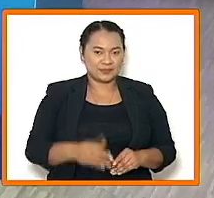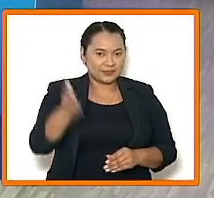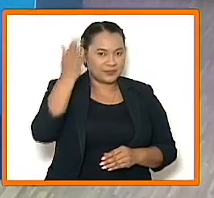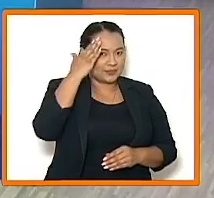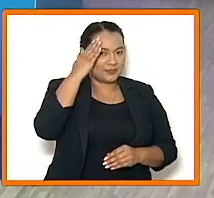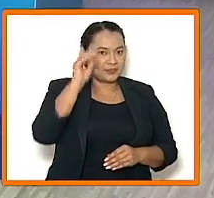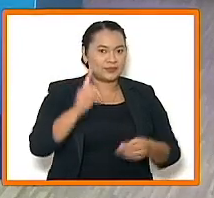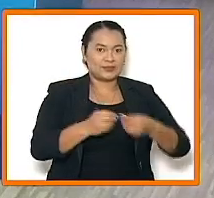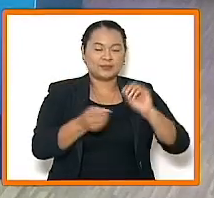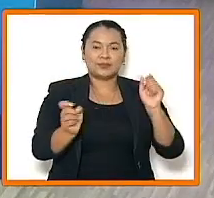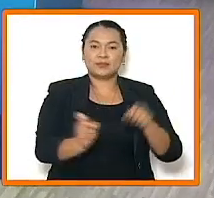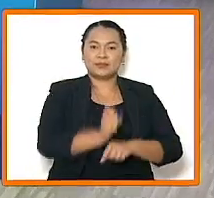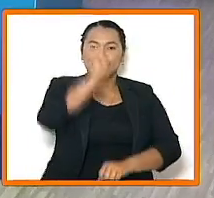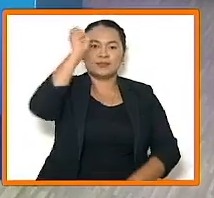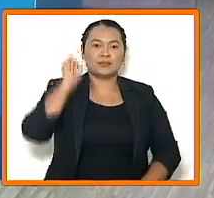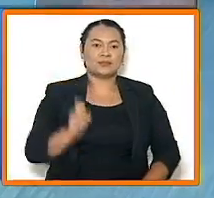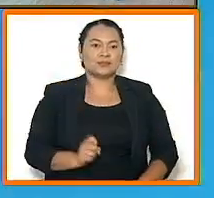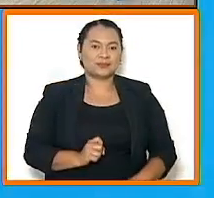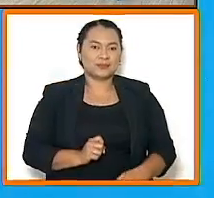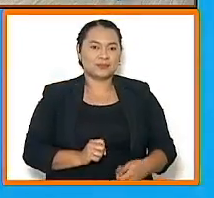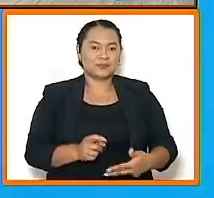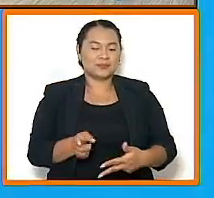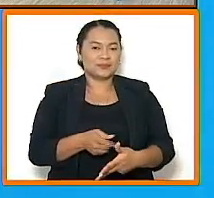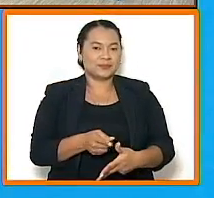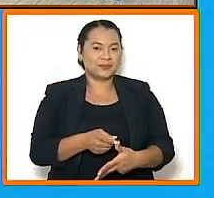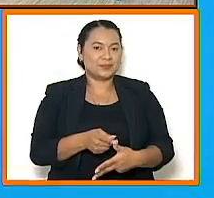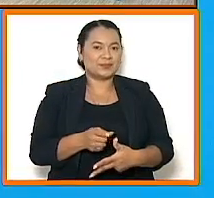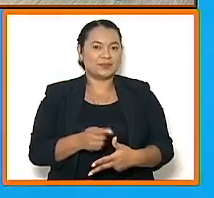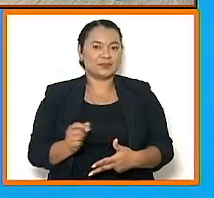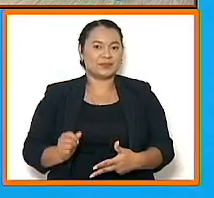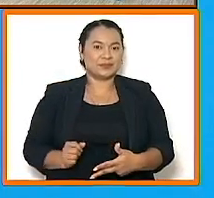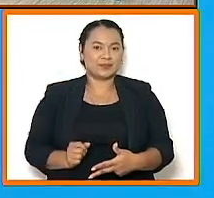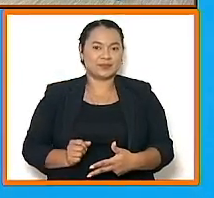viene tu primer número. Y este es